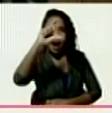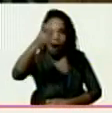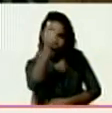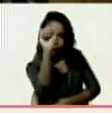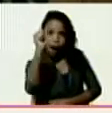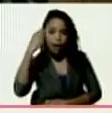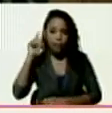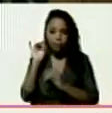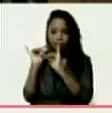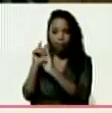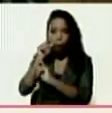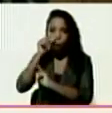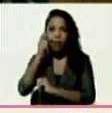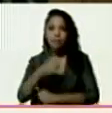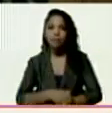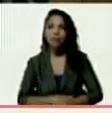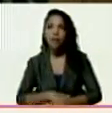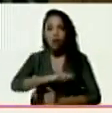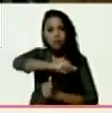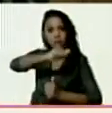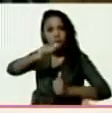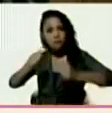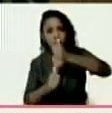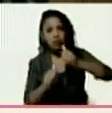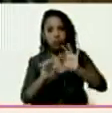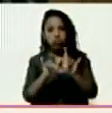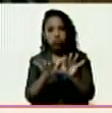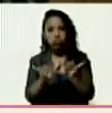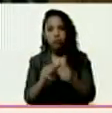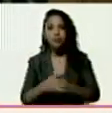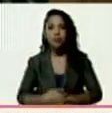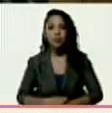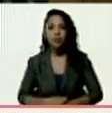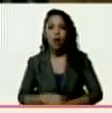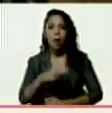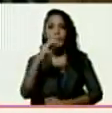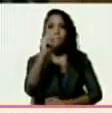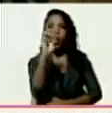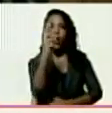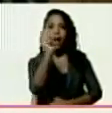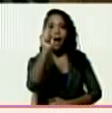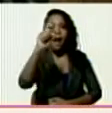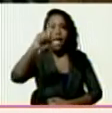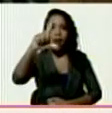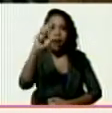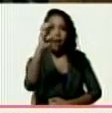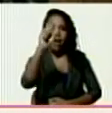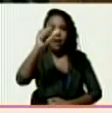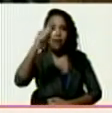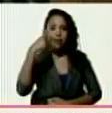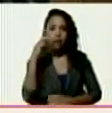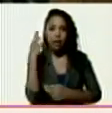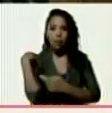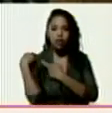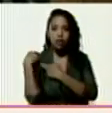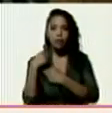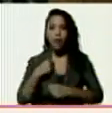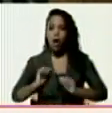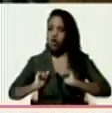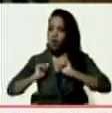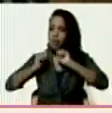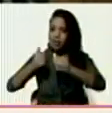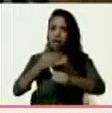nuestro secretario y subsecretario Negal Morales. Y por supuesto, queremos comenzar por